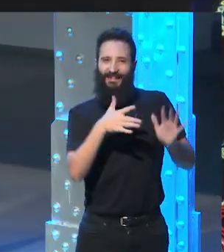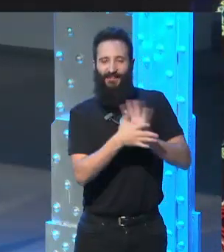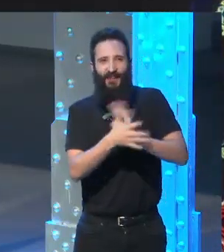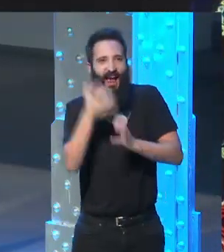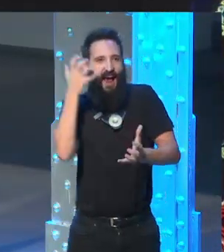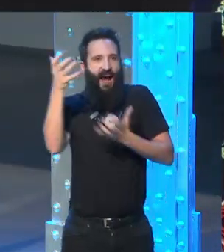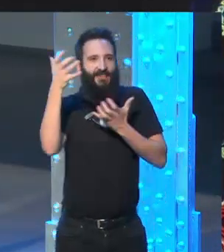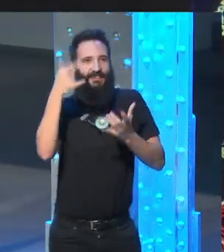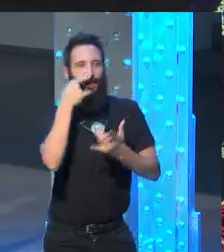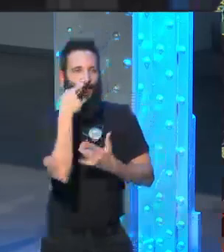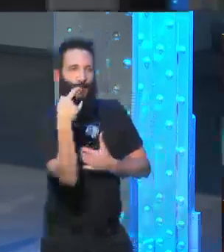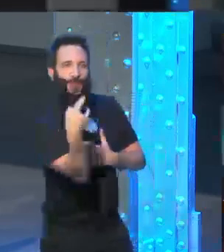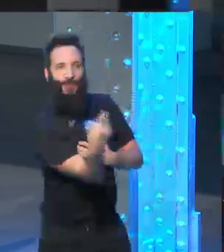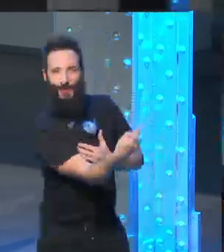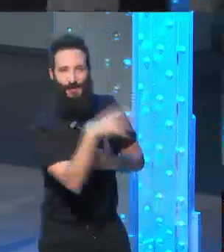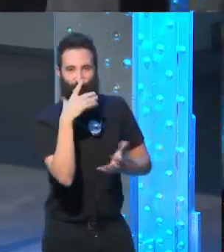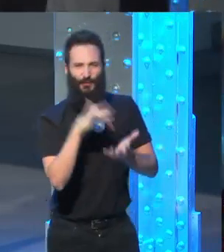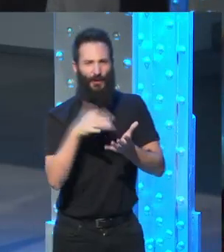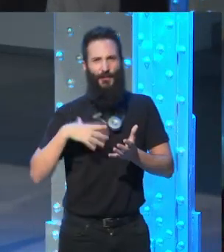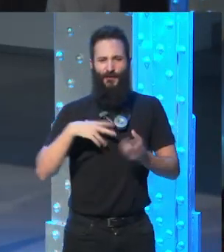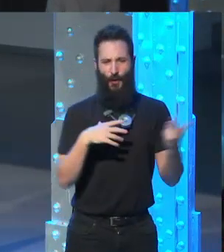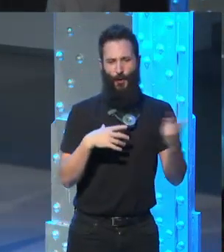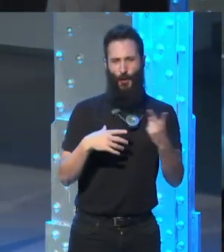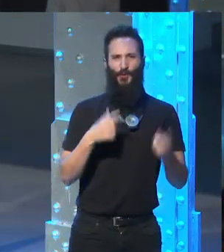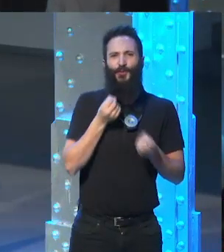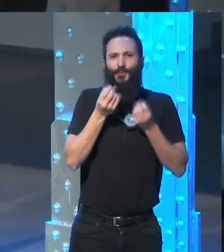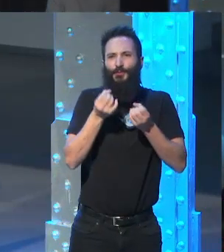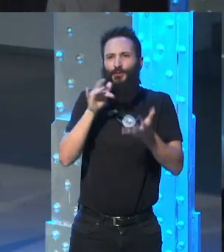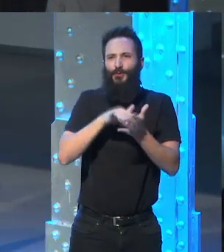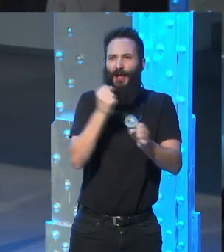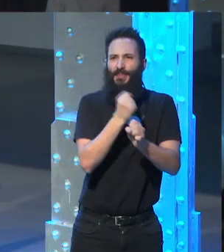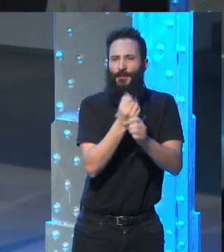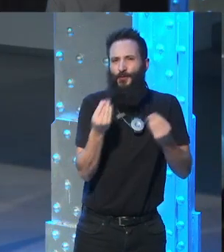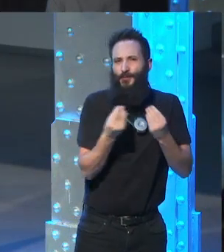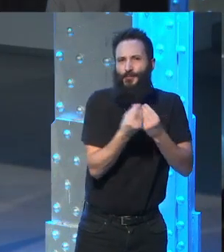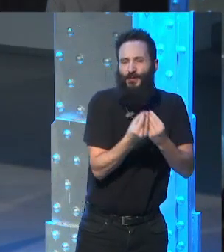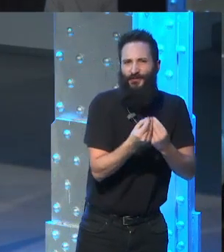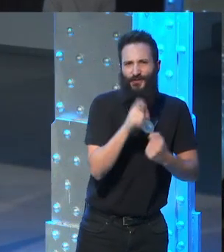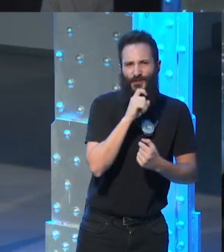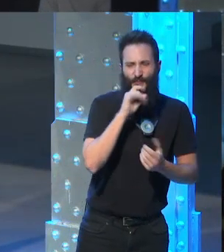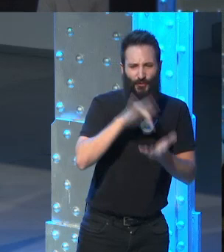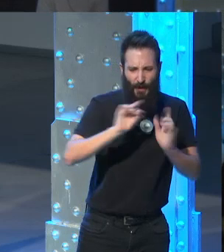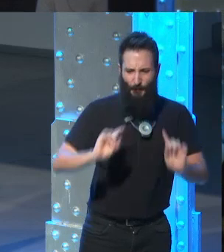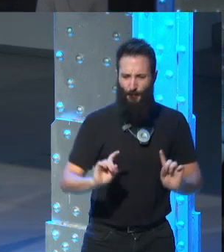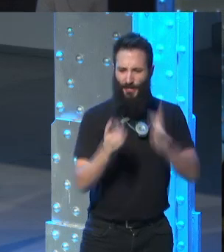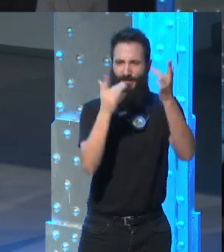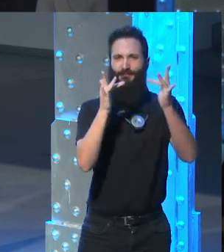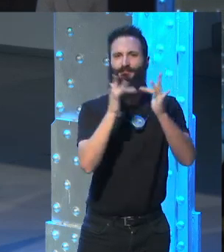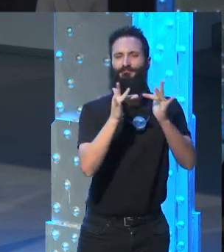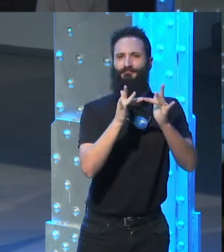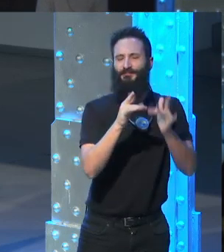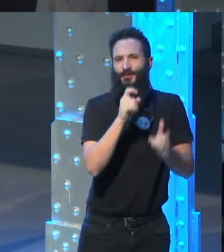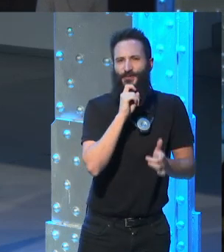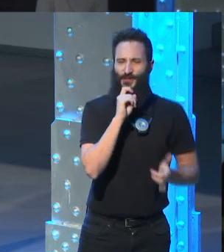y es su pareja de baile. Y quiero que nos contéis cómo habéis trabajado juntos, cómo fue ese primer encuentro y cómo os animasteis a ir